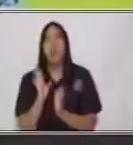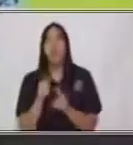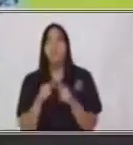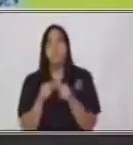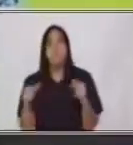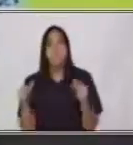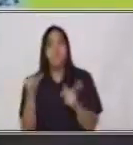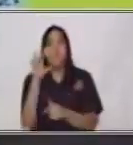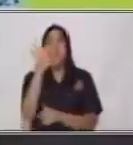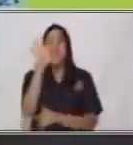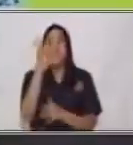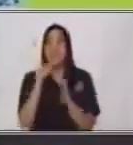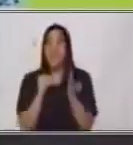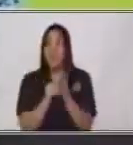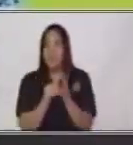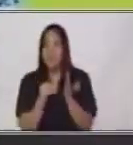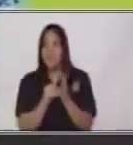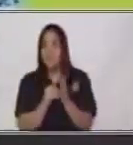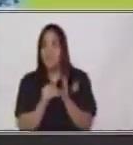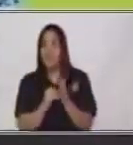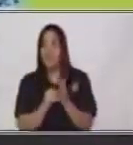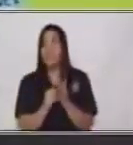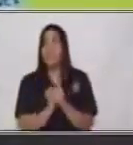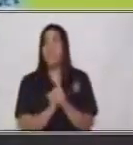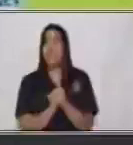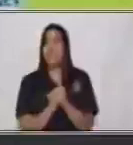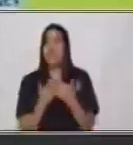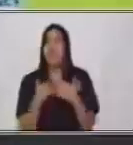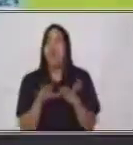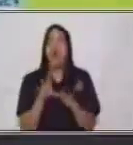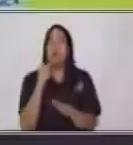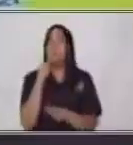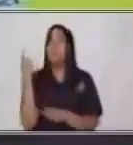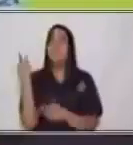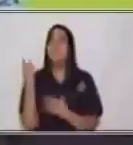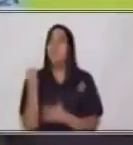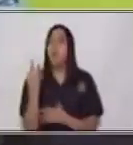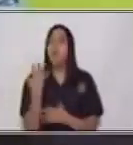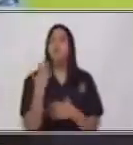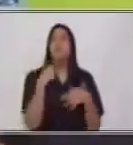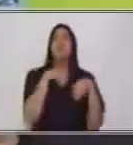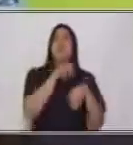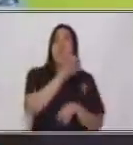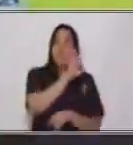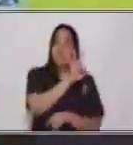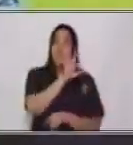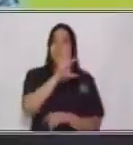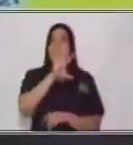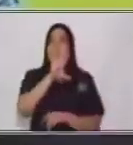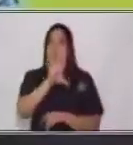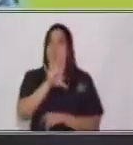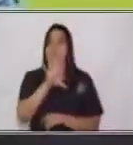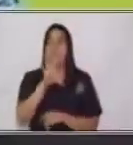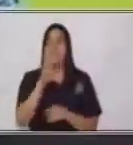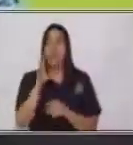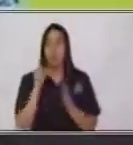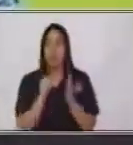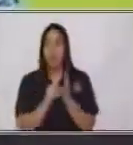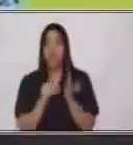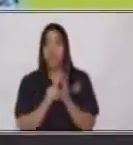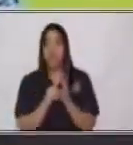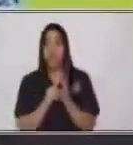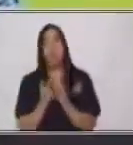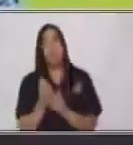de 5 quetzales, ahí dice 35 y luego dice